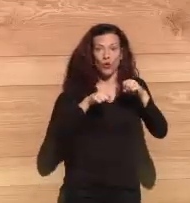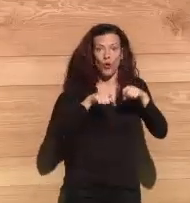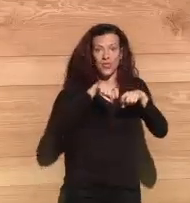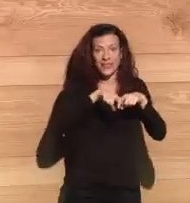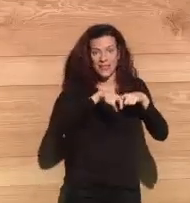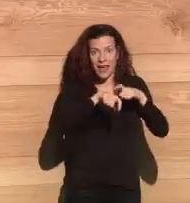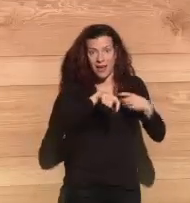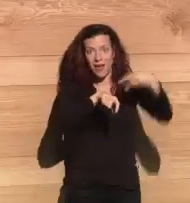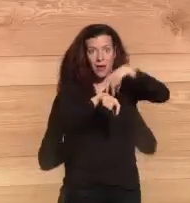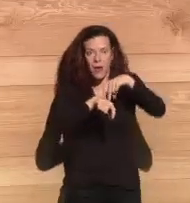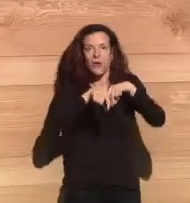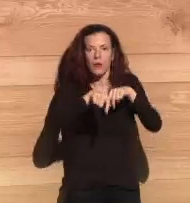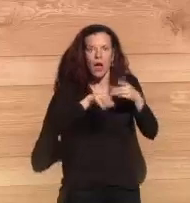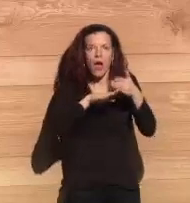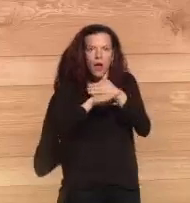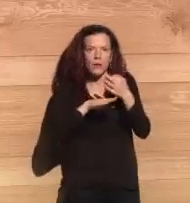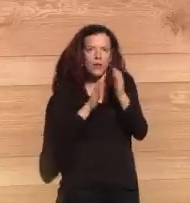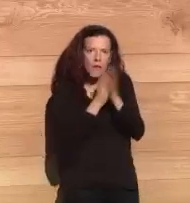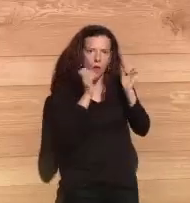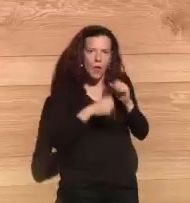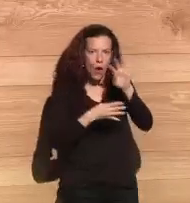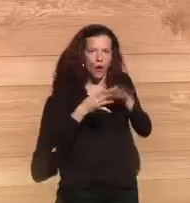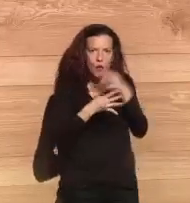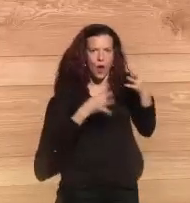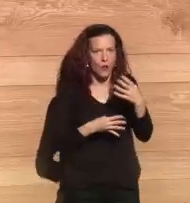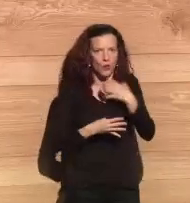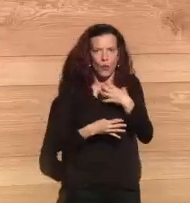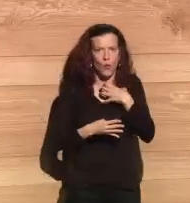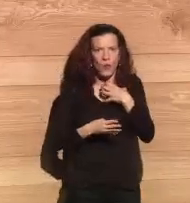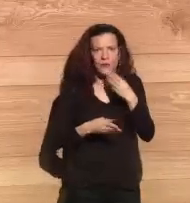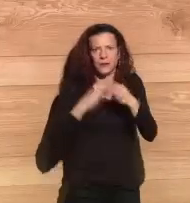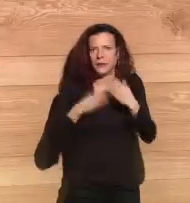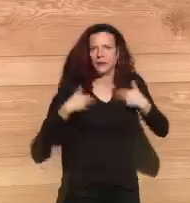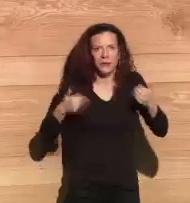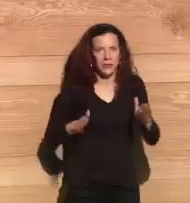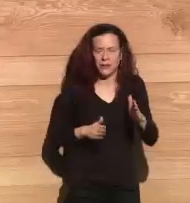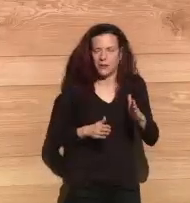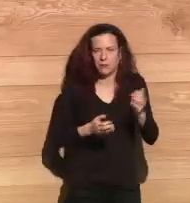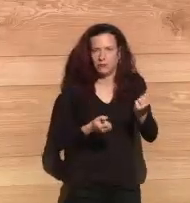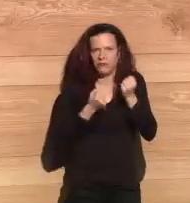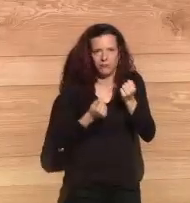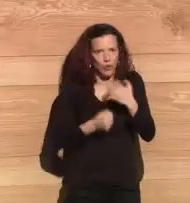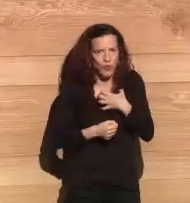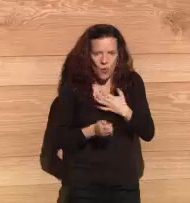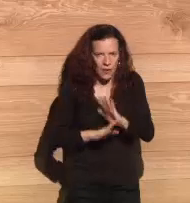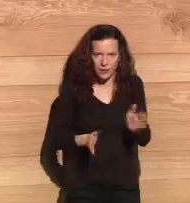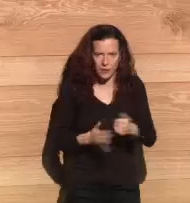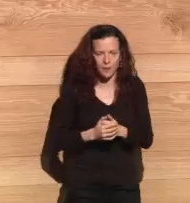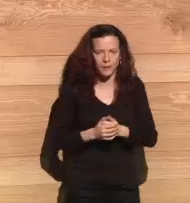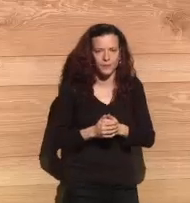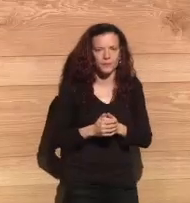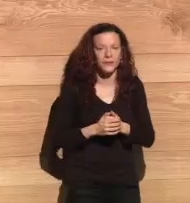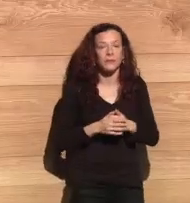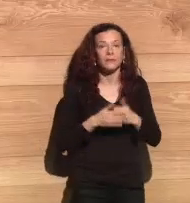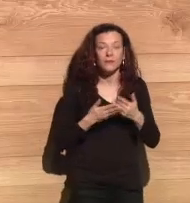estar el horario y no se puede, ¿no? Y no se puede, ¿no? Entonces, es